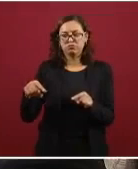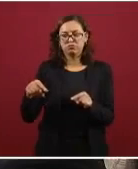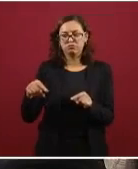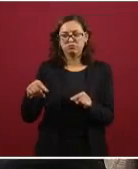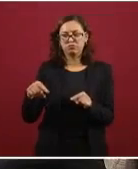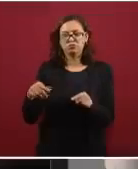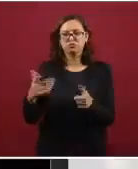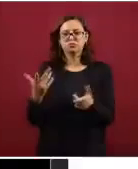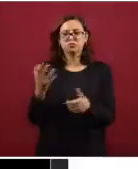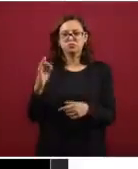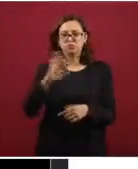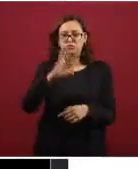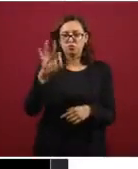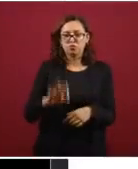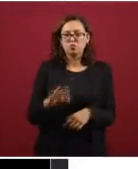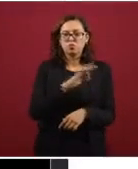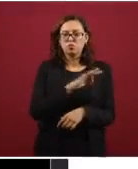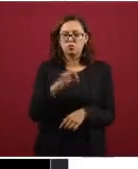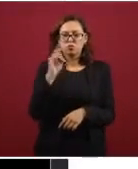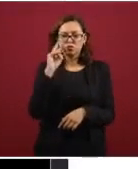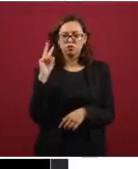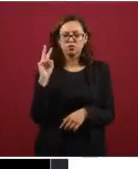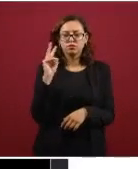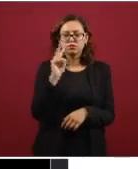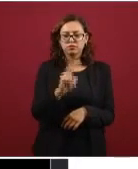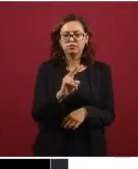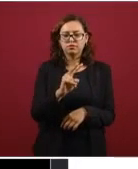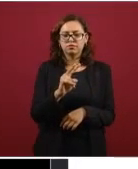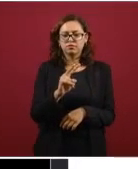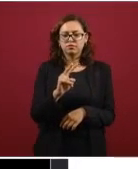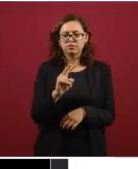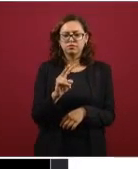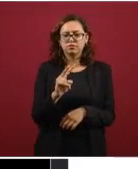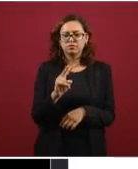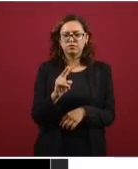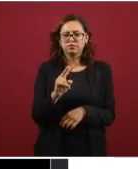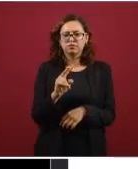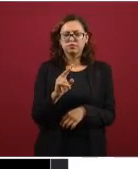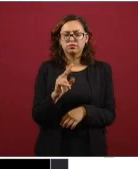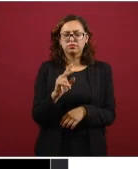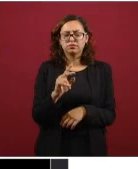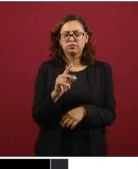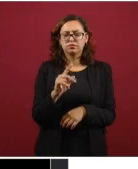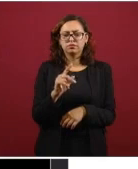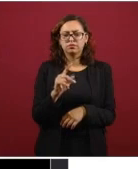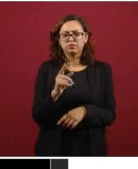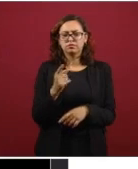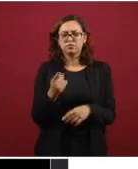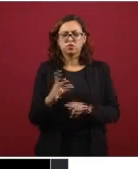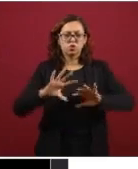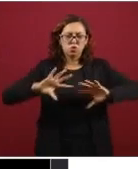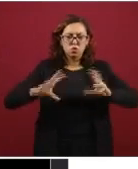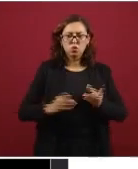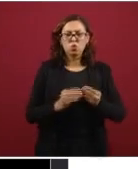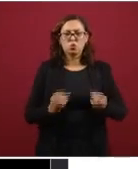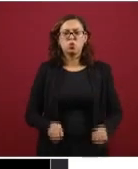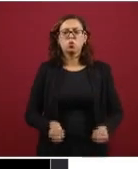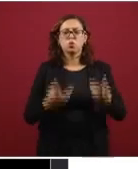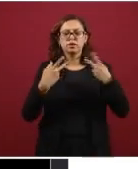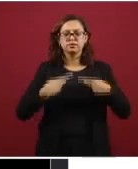el porcentaje que, de acuerdo a los estudios de que disponemos, es el origen, porcentaje del total de personas de